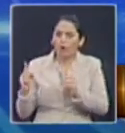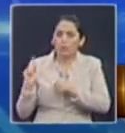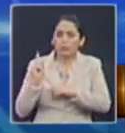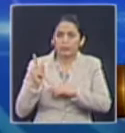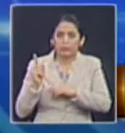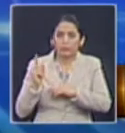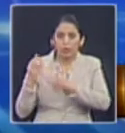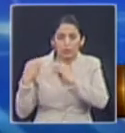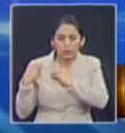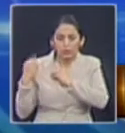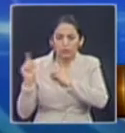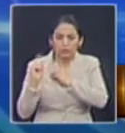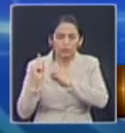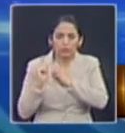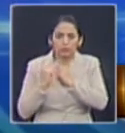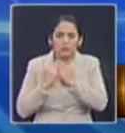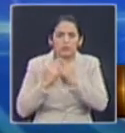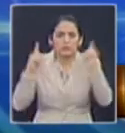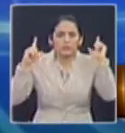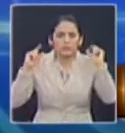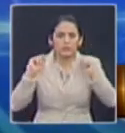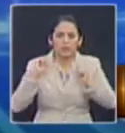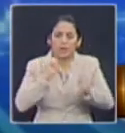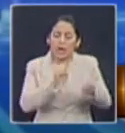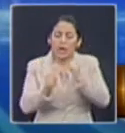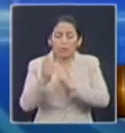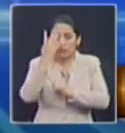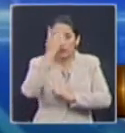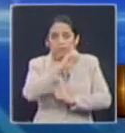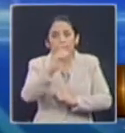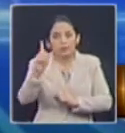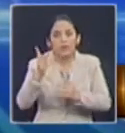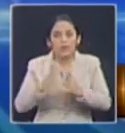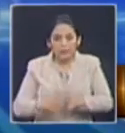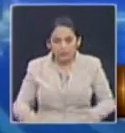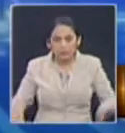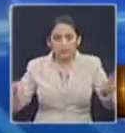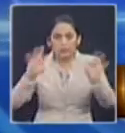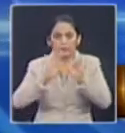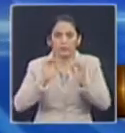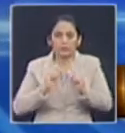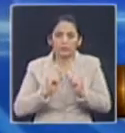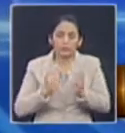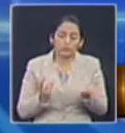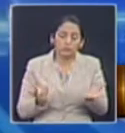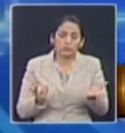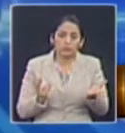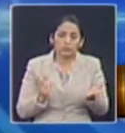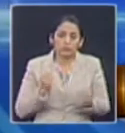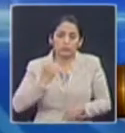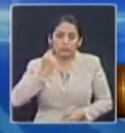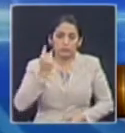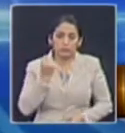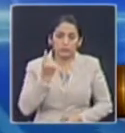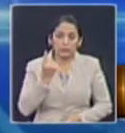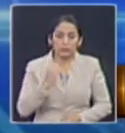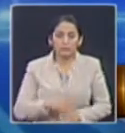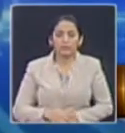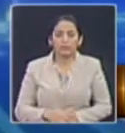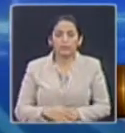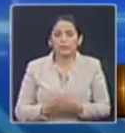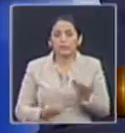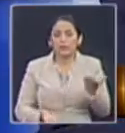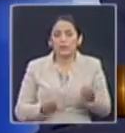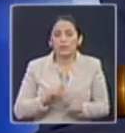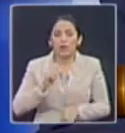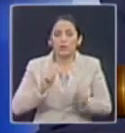sobre todo respondiendo a un tema de incentivos y no que vaya a suplantar a nuestra moneda. Eso yo creo que siempre se ha dicho,